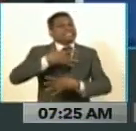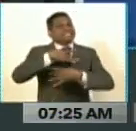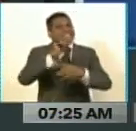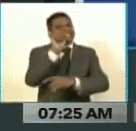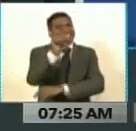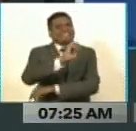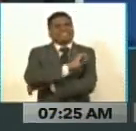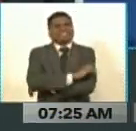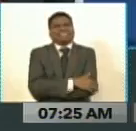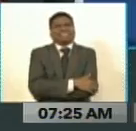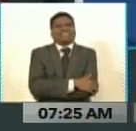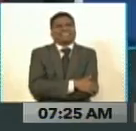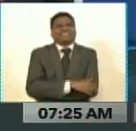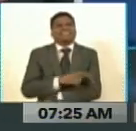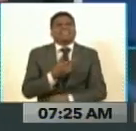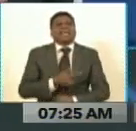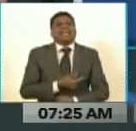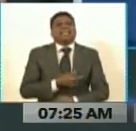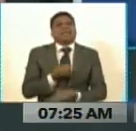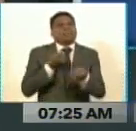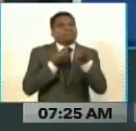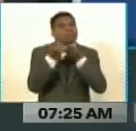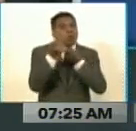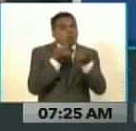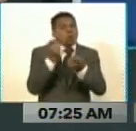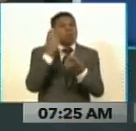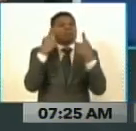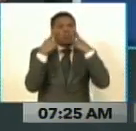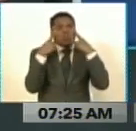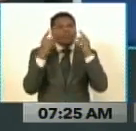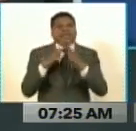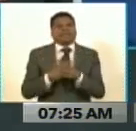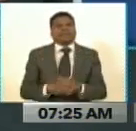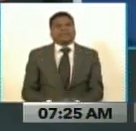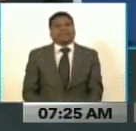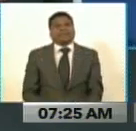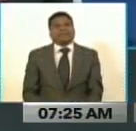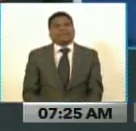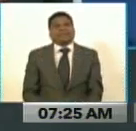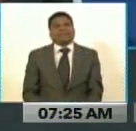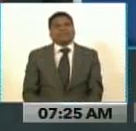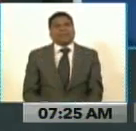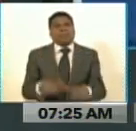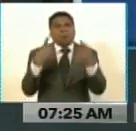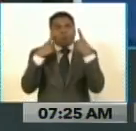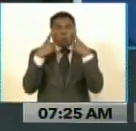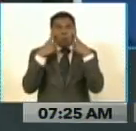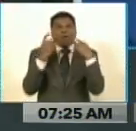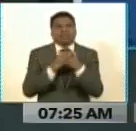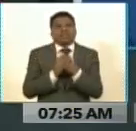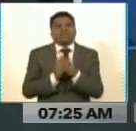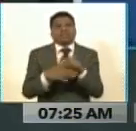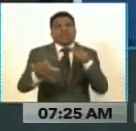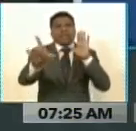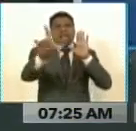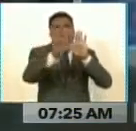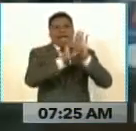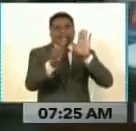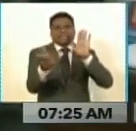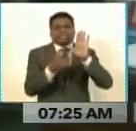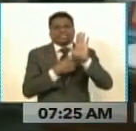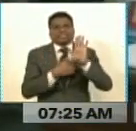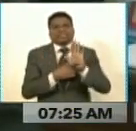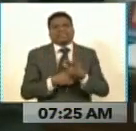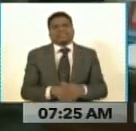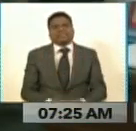interesante hay que manejarla con mucho cuidado y como la con cuidado la vamos a manejar con las leyes